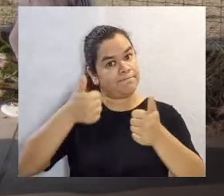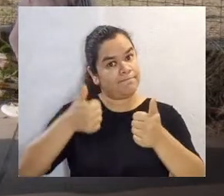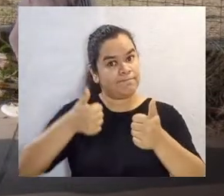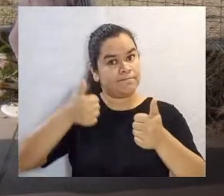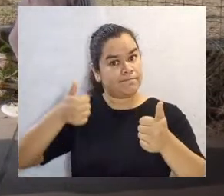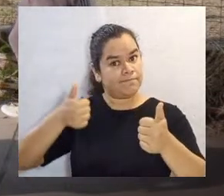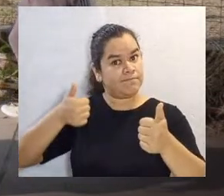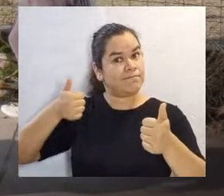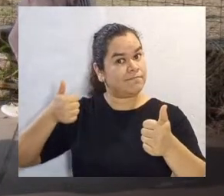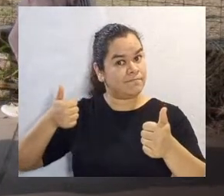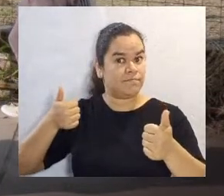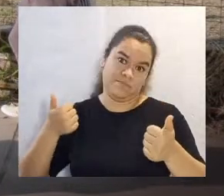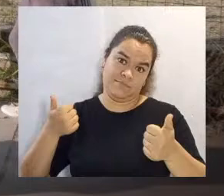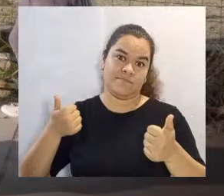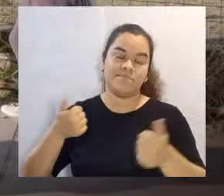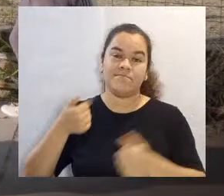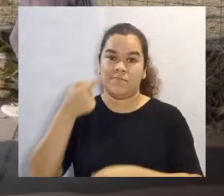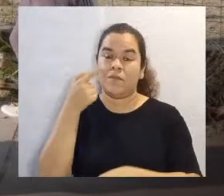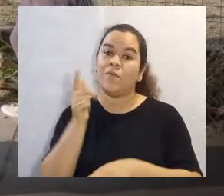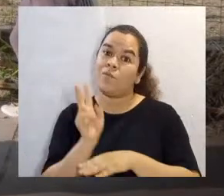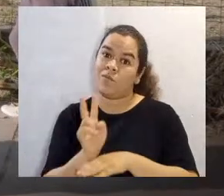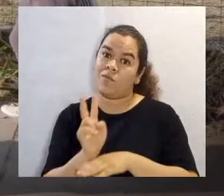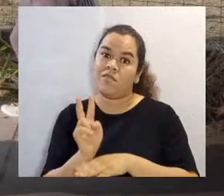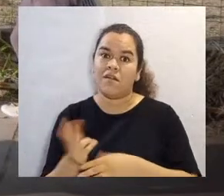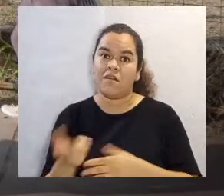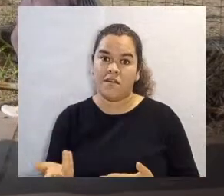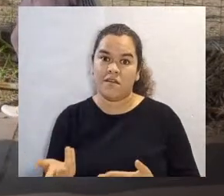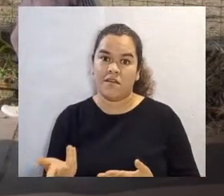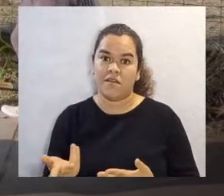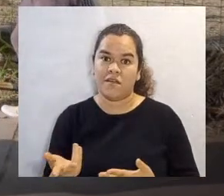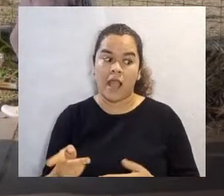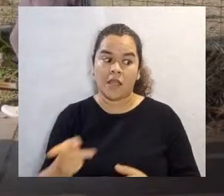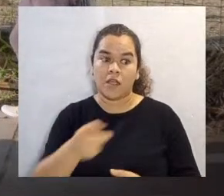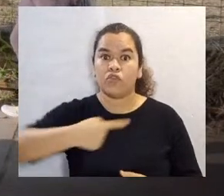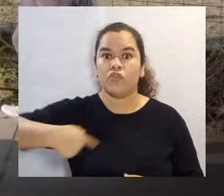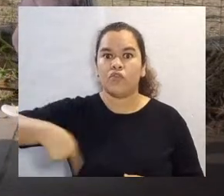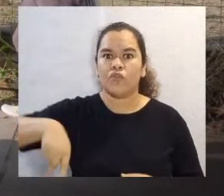Cuídate. Y cuidémonos entre todos.